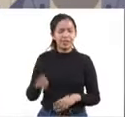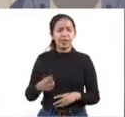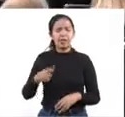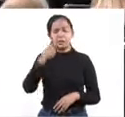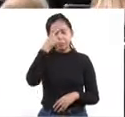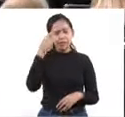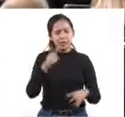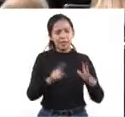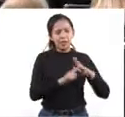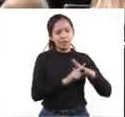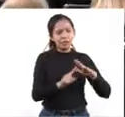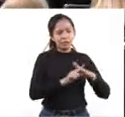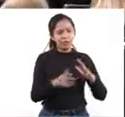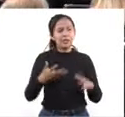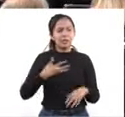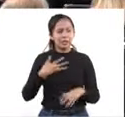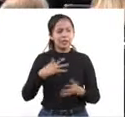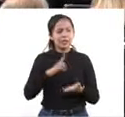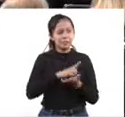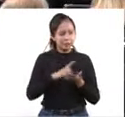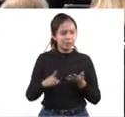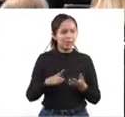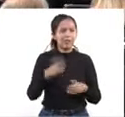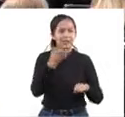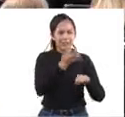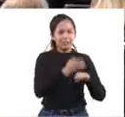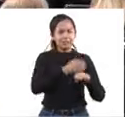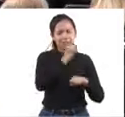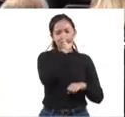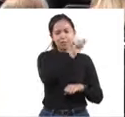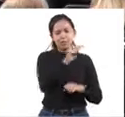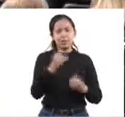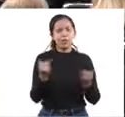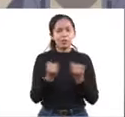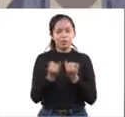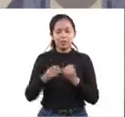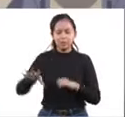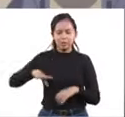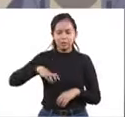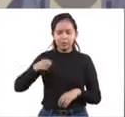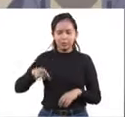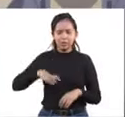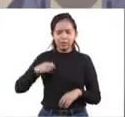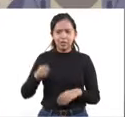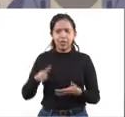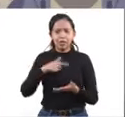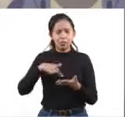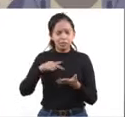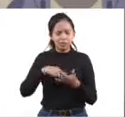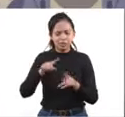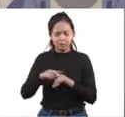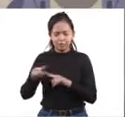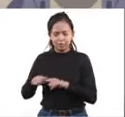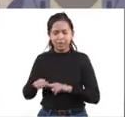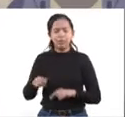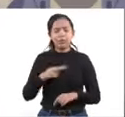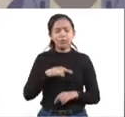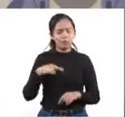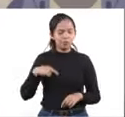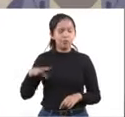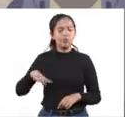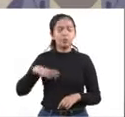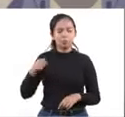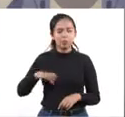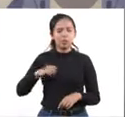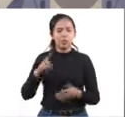de los migrantes en Estados Unidos y la lucha que estamos dando en los lugares donde estamos, porque sigue siendo una lucha por